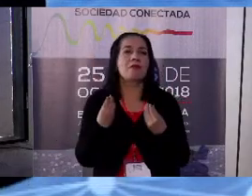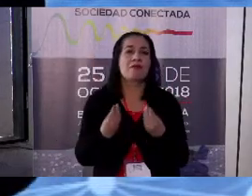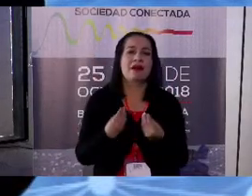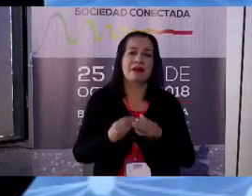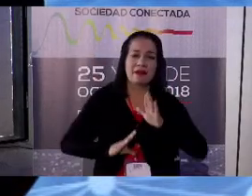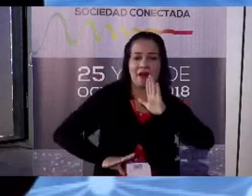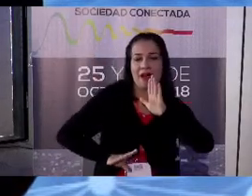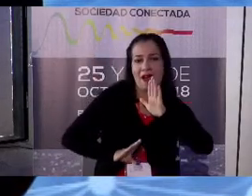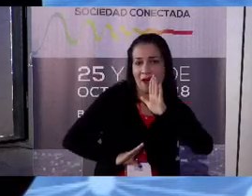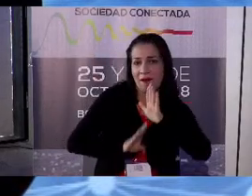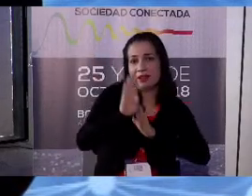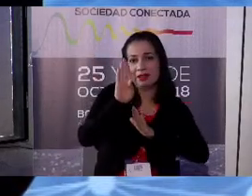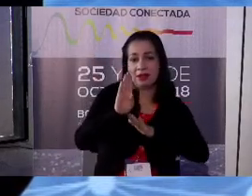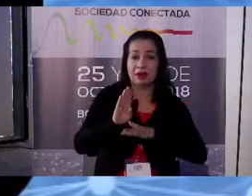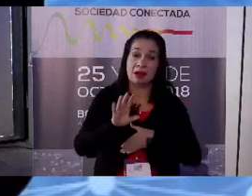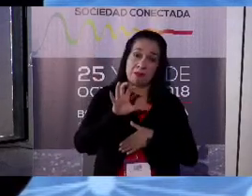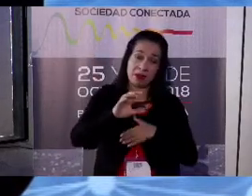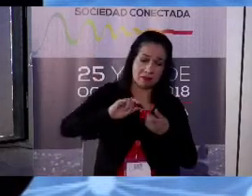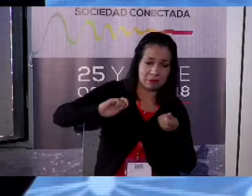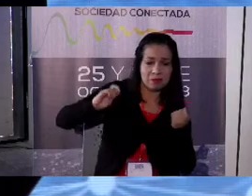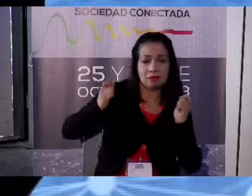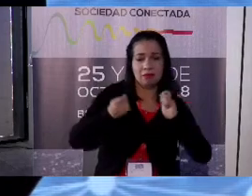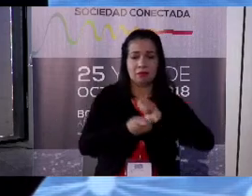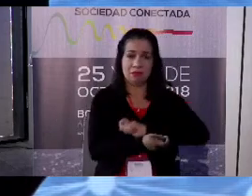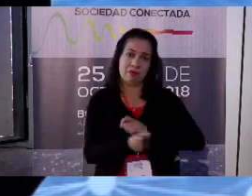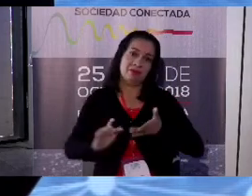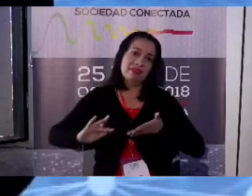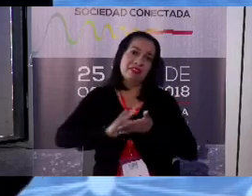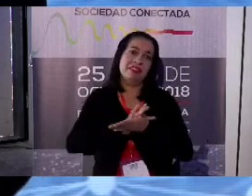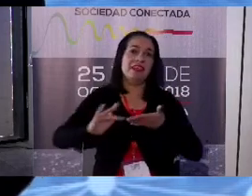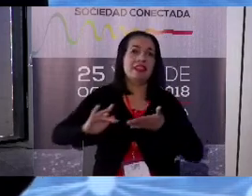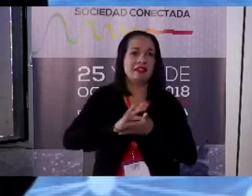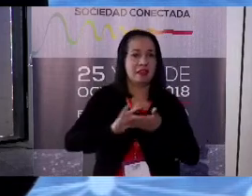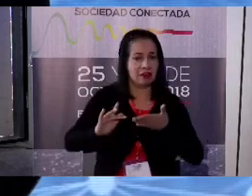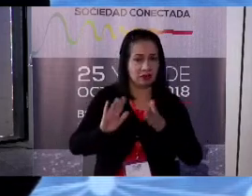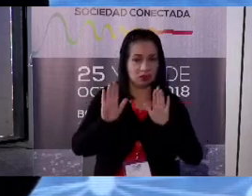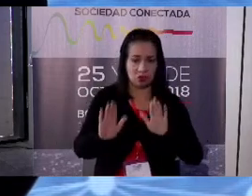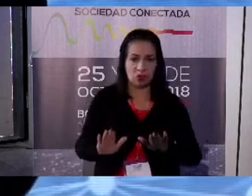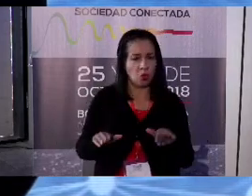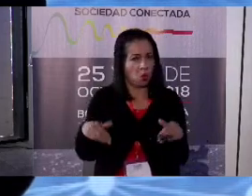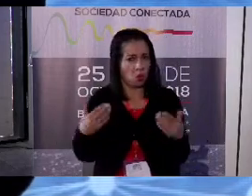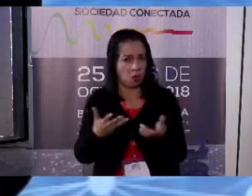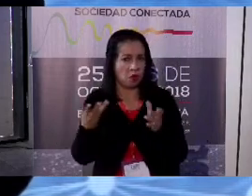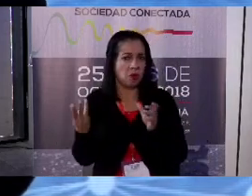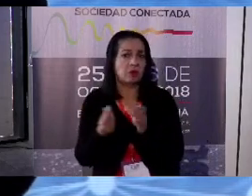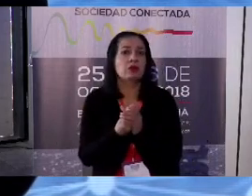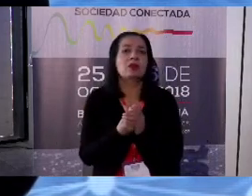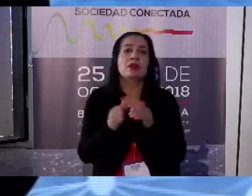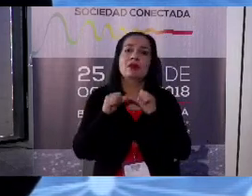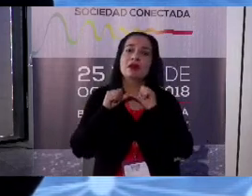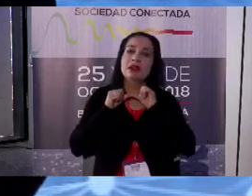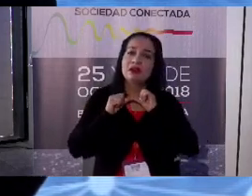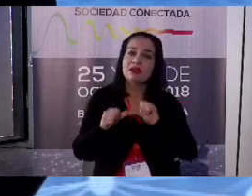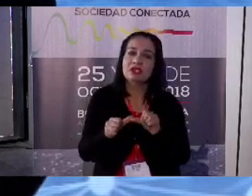digital del país en forma inclusiva y